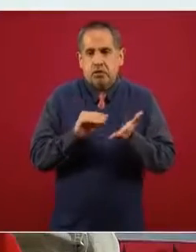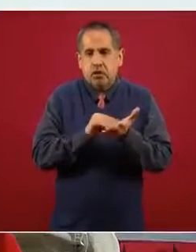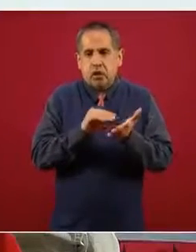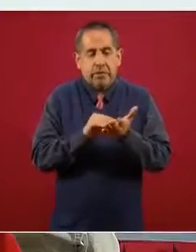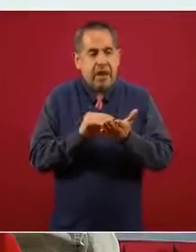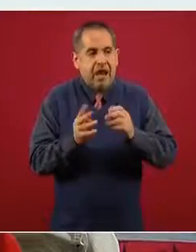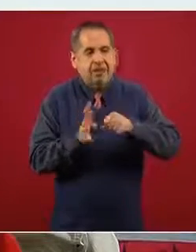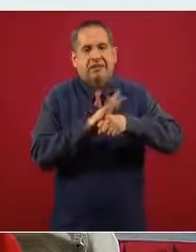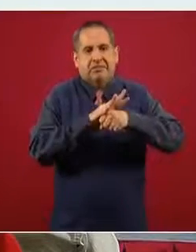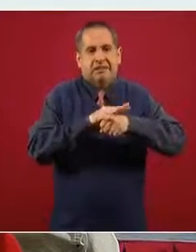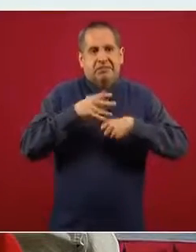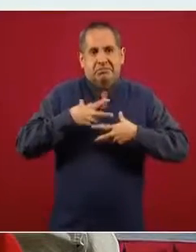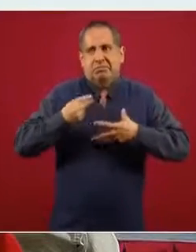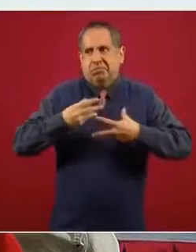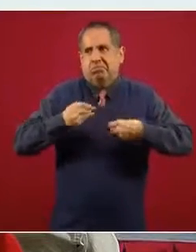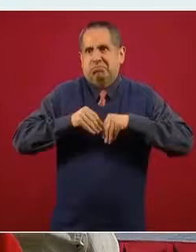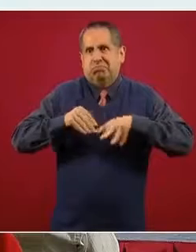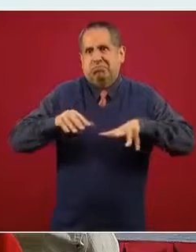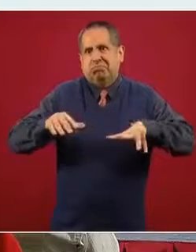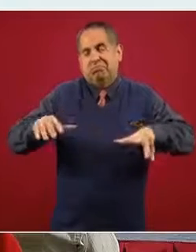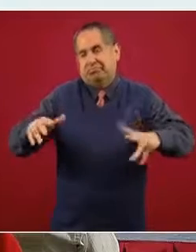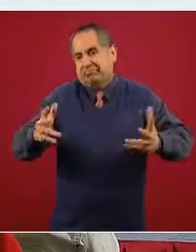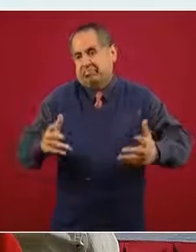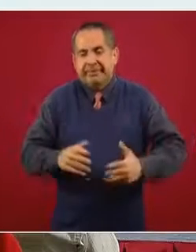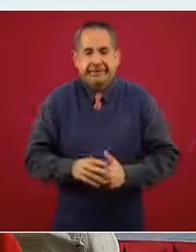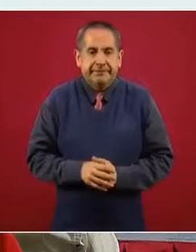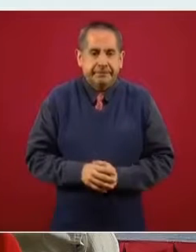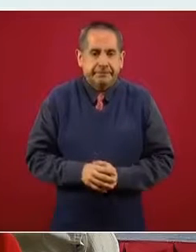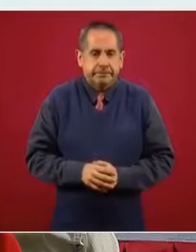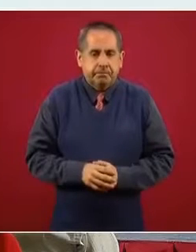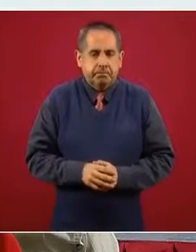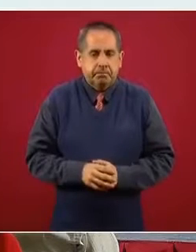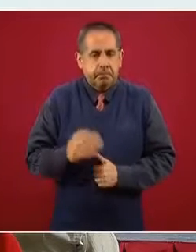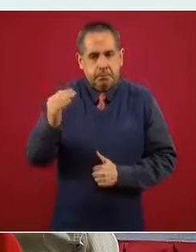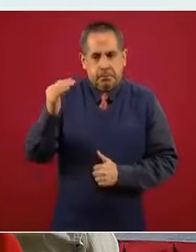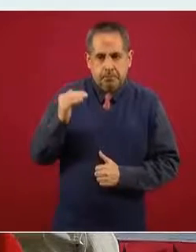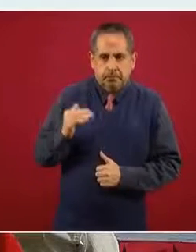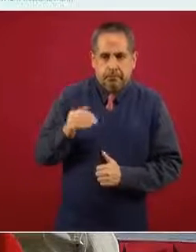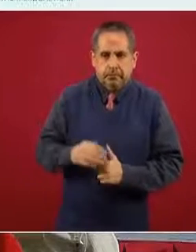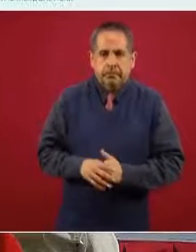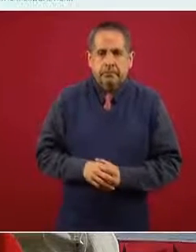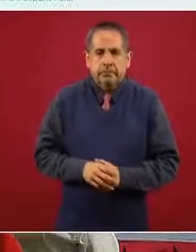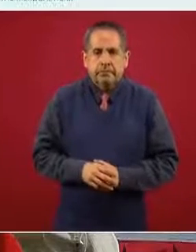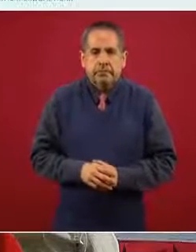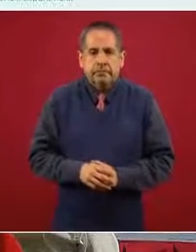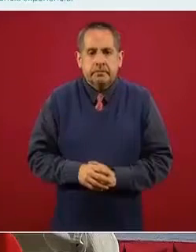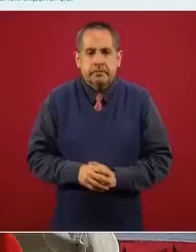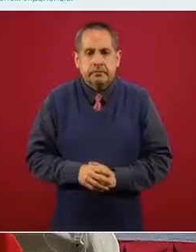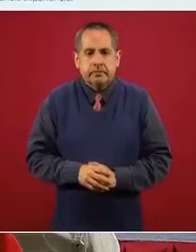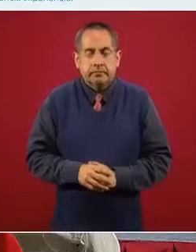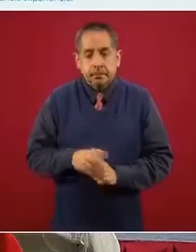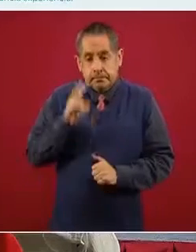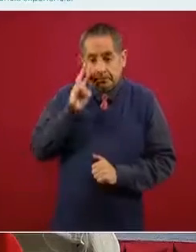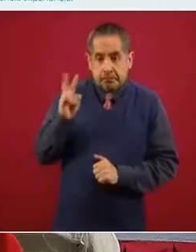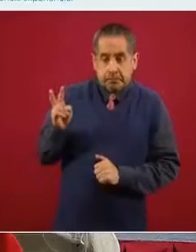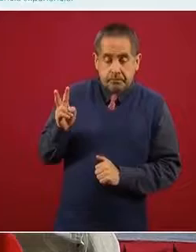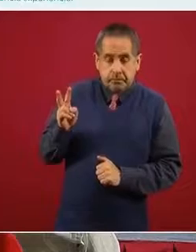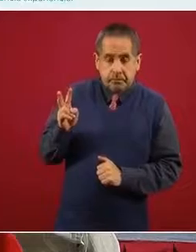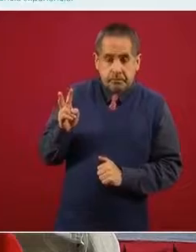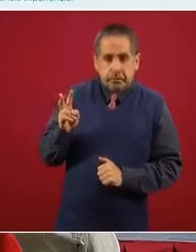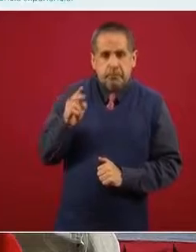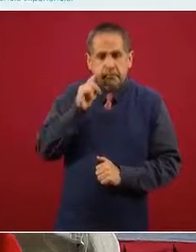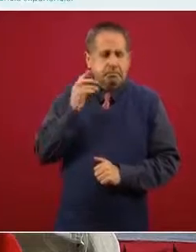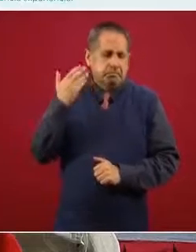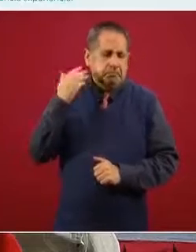la epidemia caminando en el país. Veamos la siguiente gráfica. Aquí tenemos, esta gráfica también la hemos